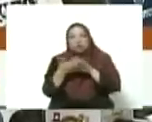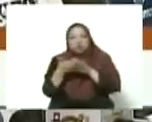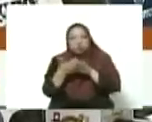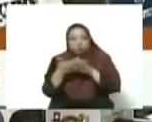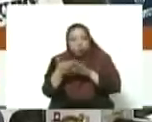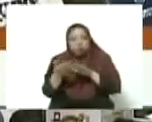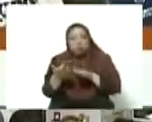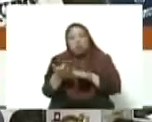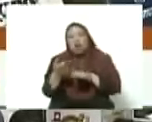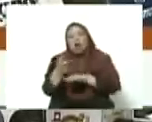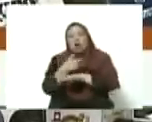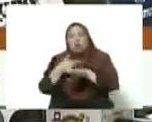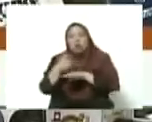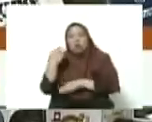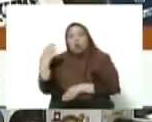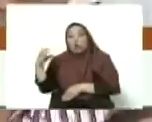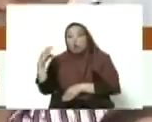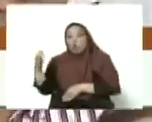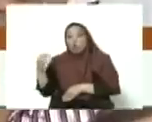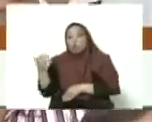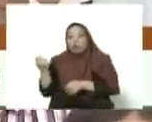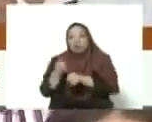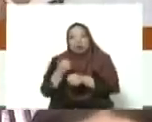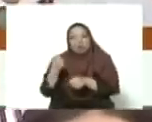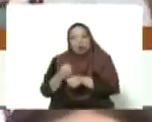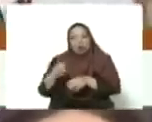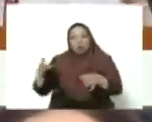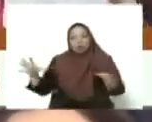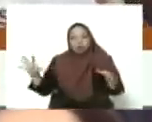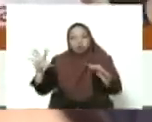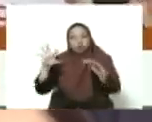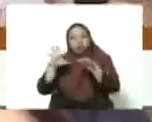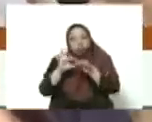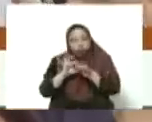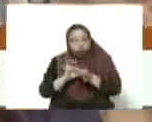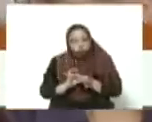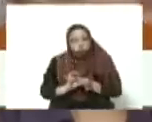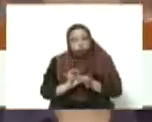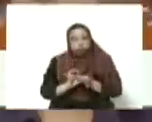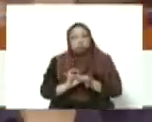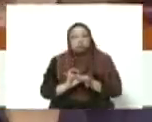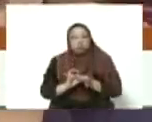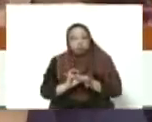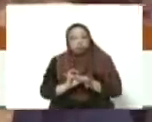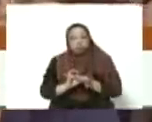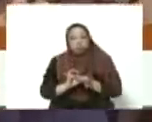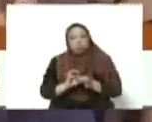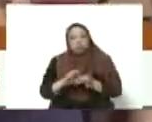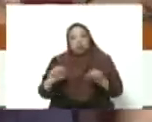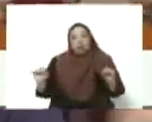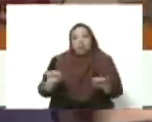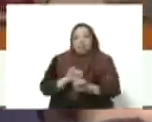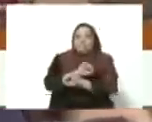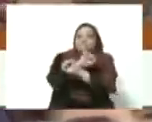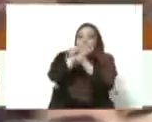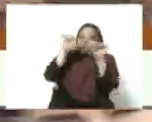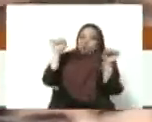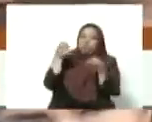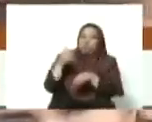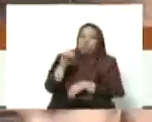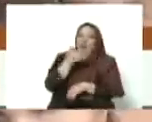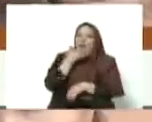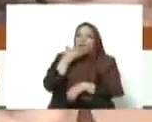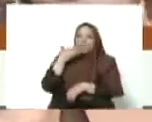las autoridades colombianas para trabajar en equipo, para trabajar en conjunto, de tal manera que más temprano que tarde tengamos